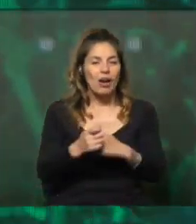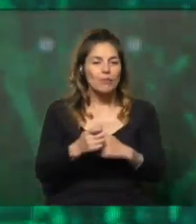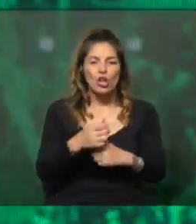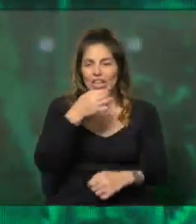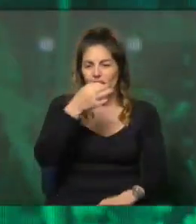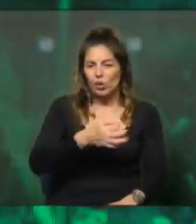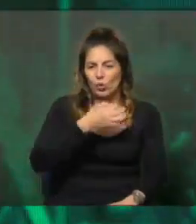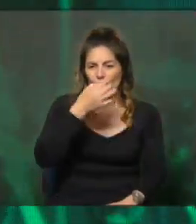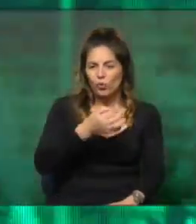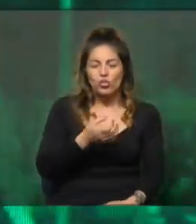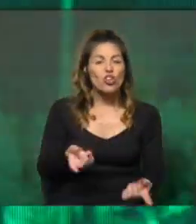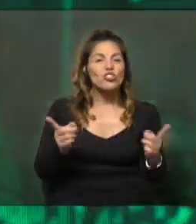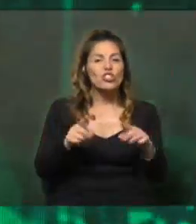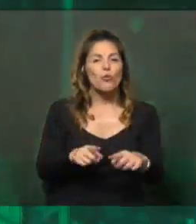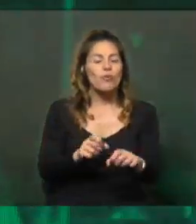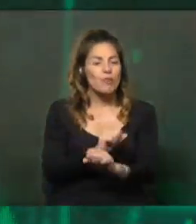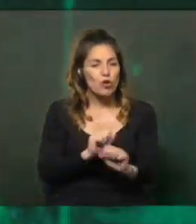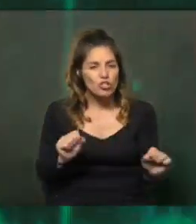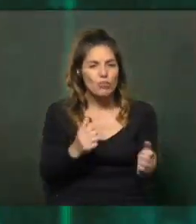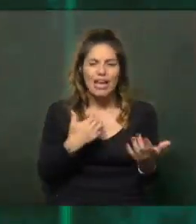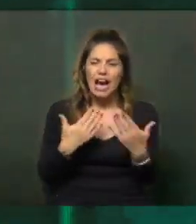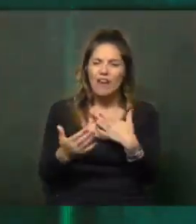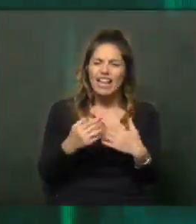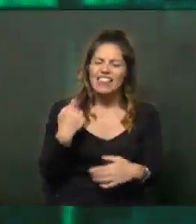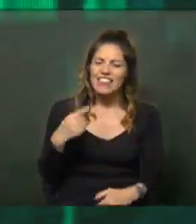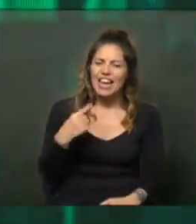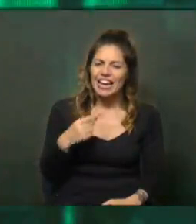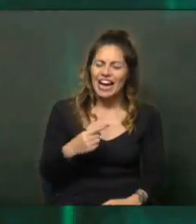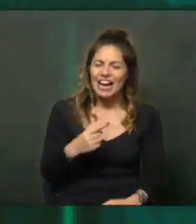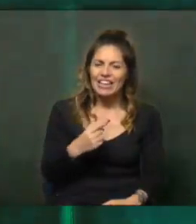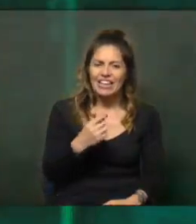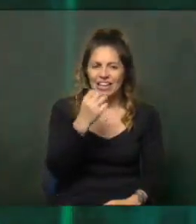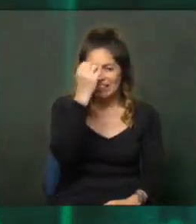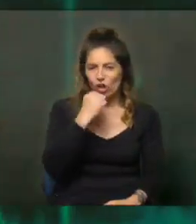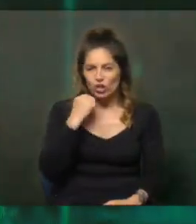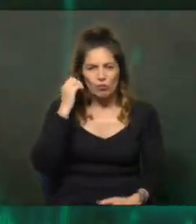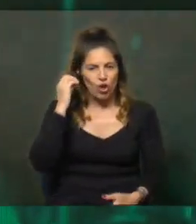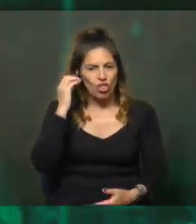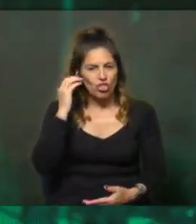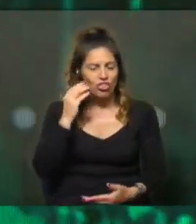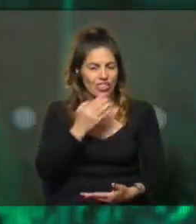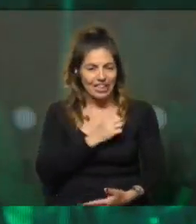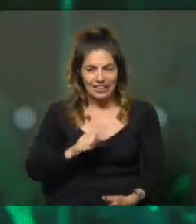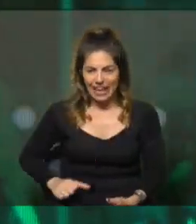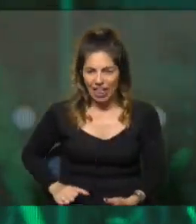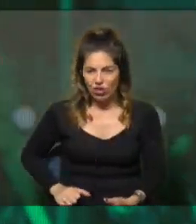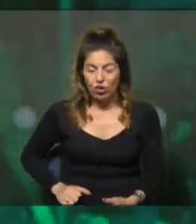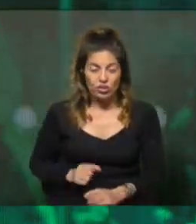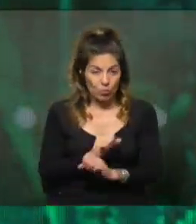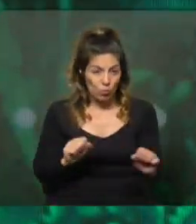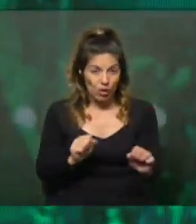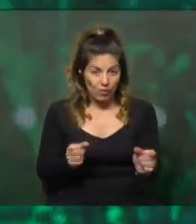discurso se vuelve posible hablar de negar el terrorismo de estado sí se vuelve no se vuelve posible